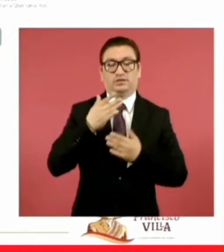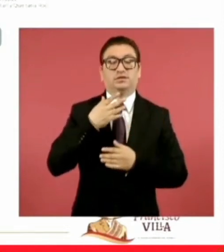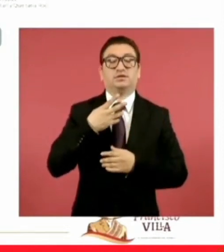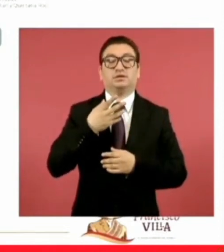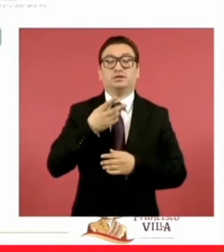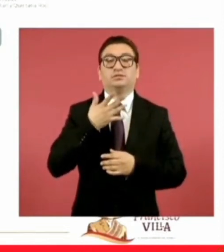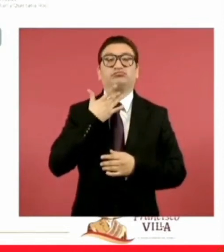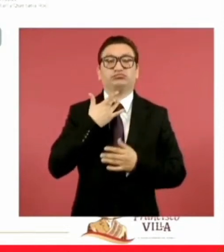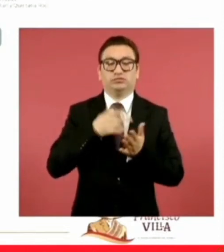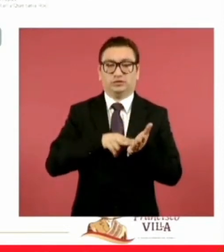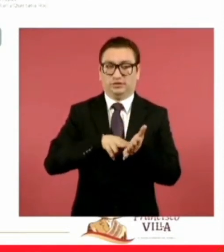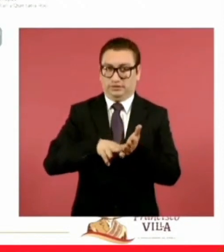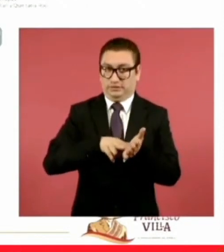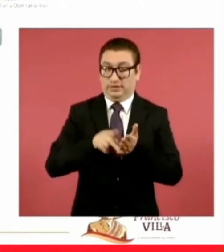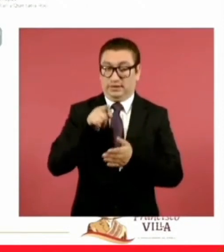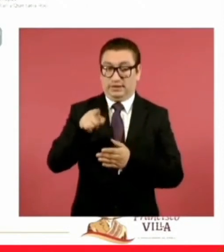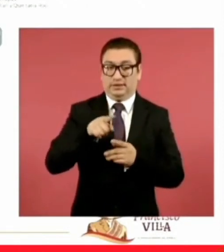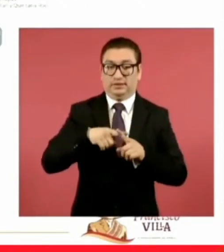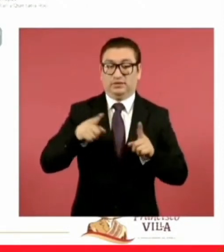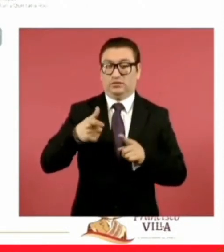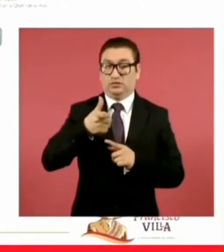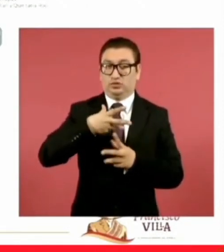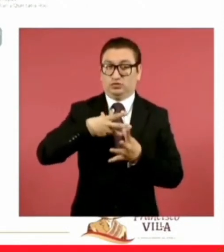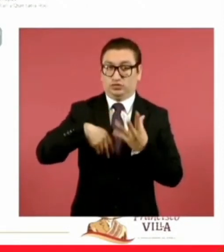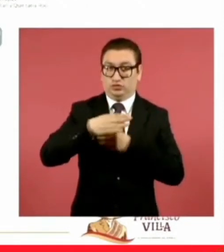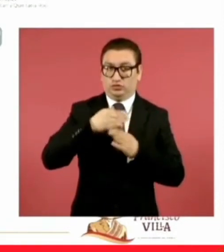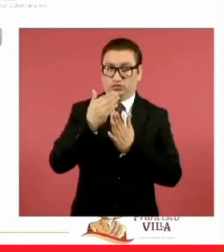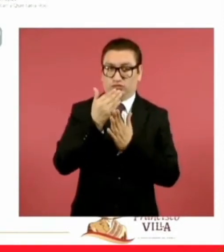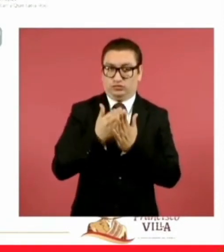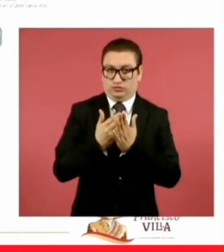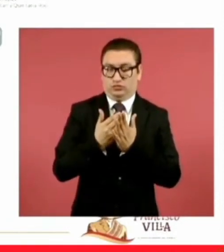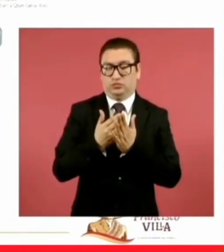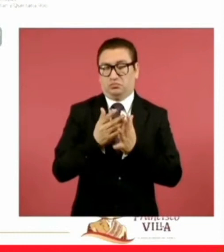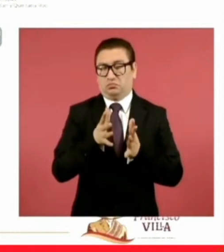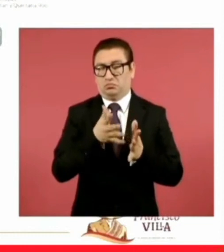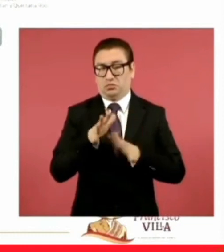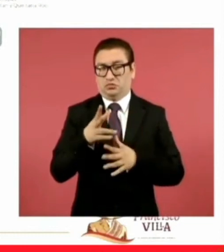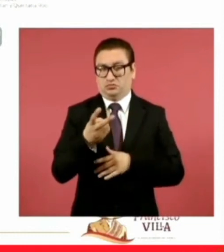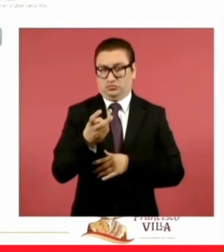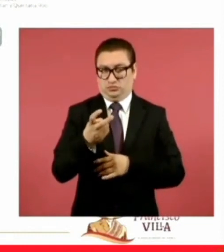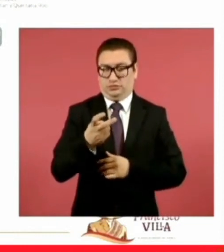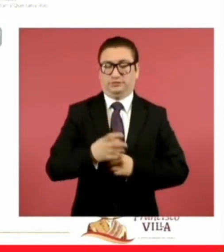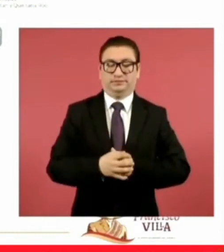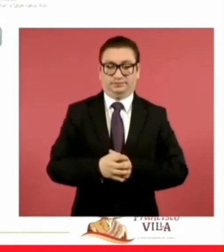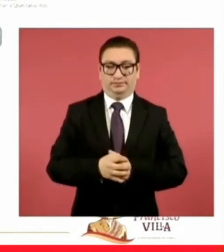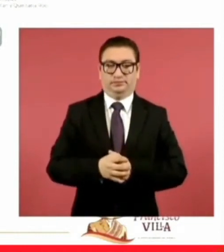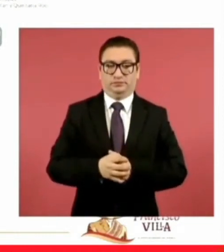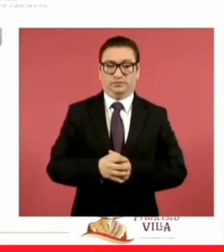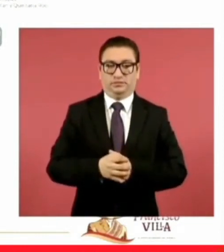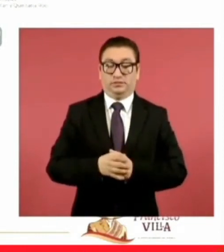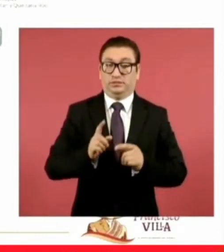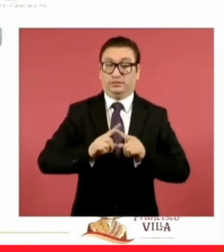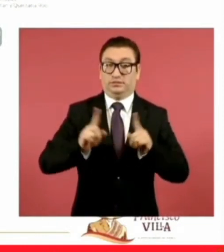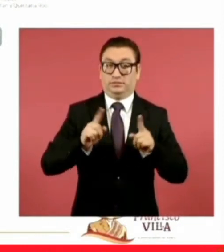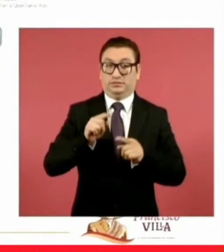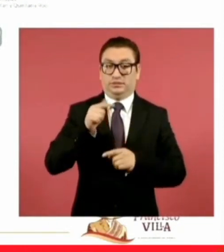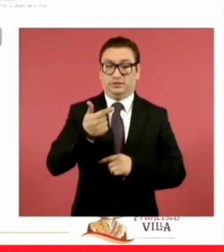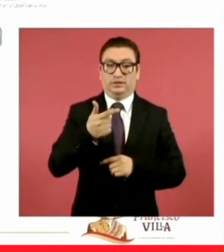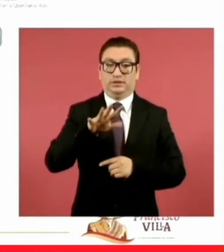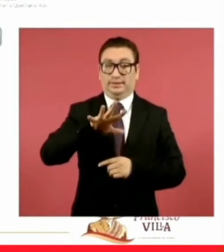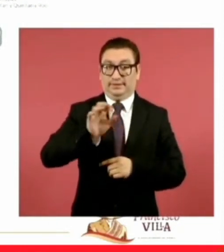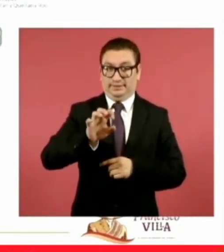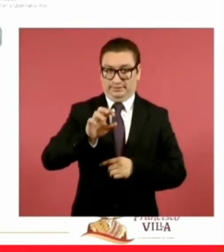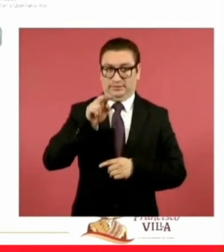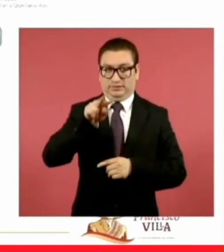diésel, donde tenemos indicadores de ganancia inferiores o alrededor de $2. Por el contrario,